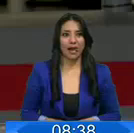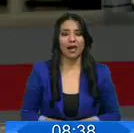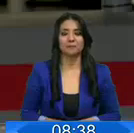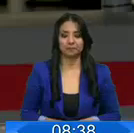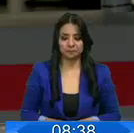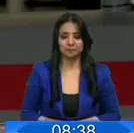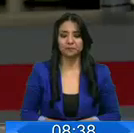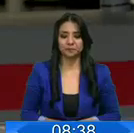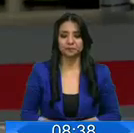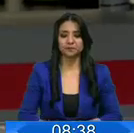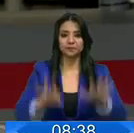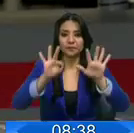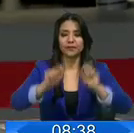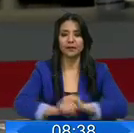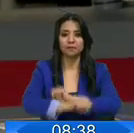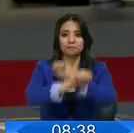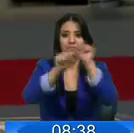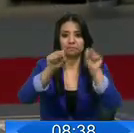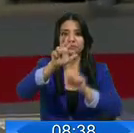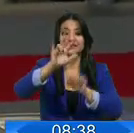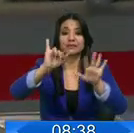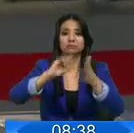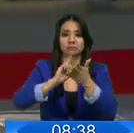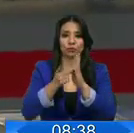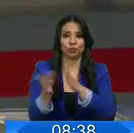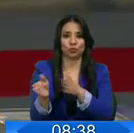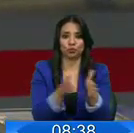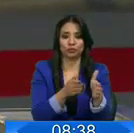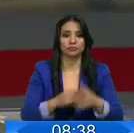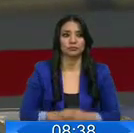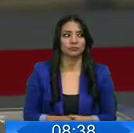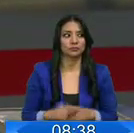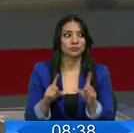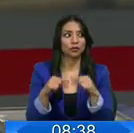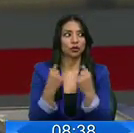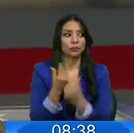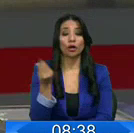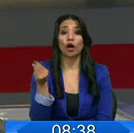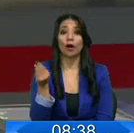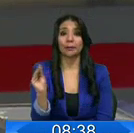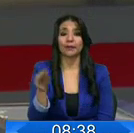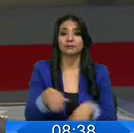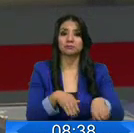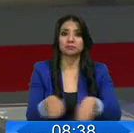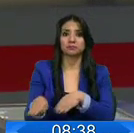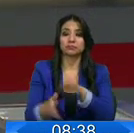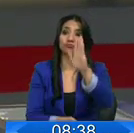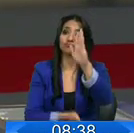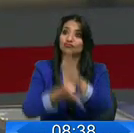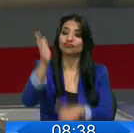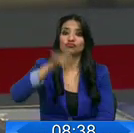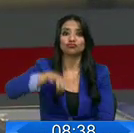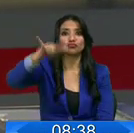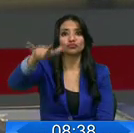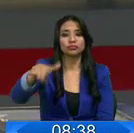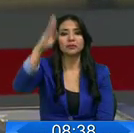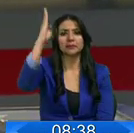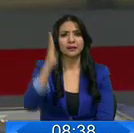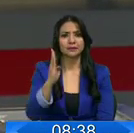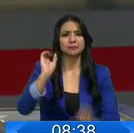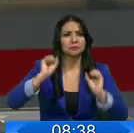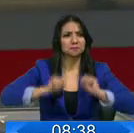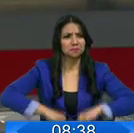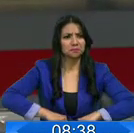Vamos a las 8:36 de la mañana. Un grupo de jóvenes patinadoras viajarán en los próximos días a Brasil para representar a Ecuador ante